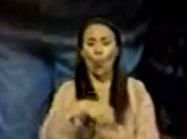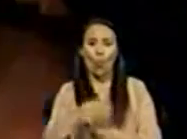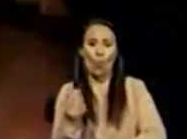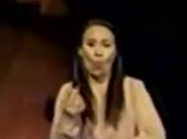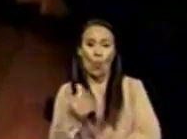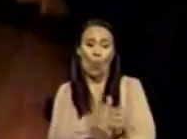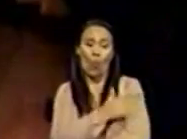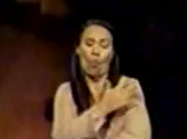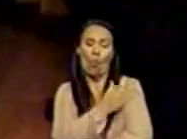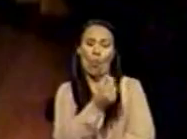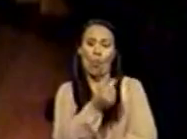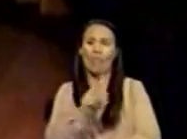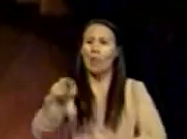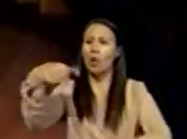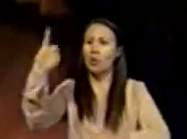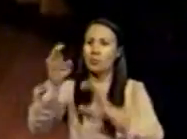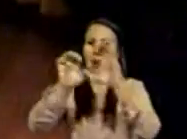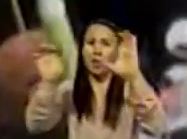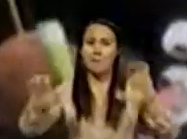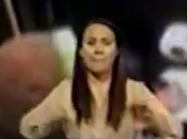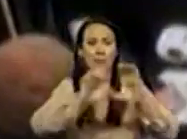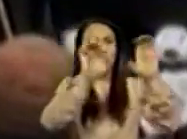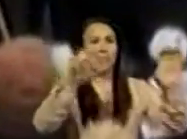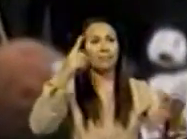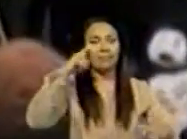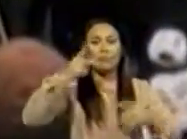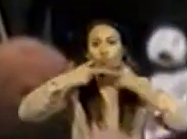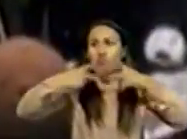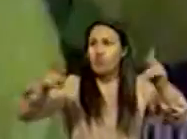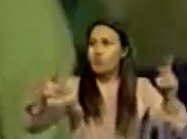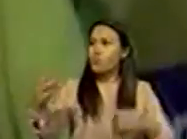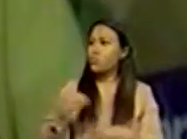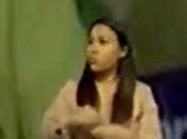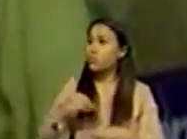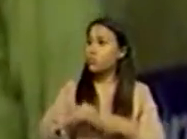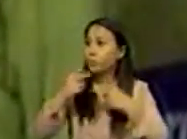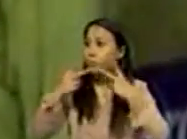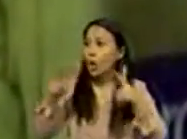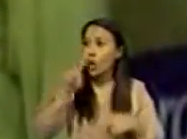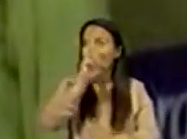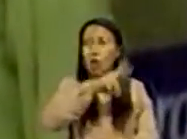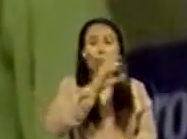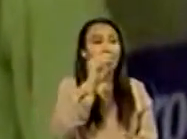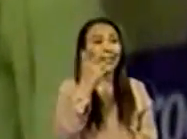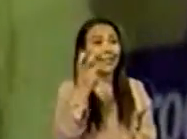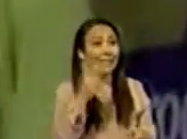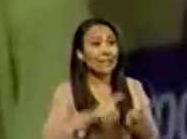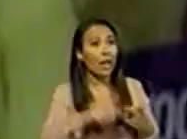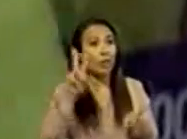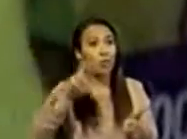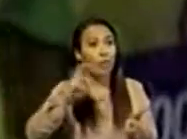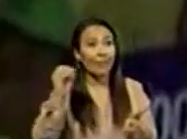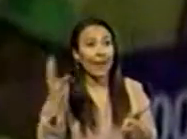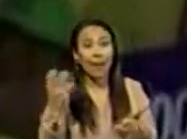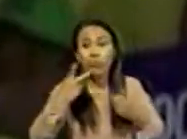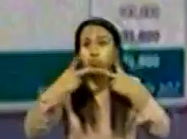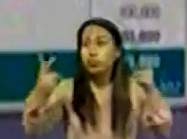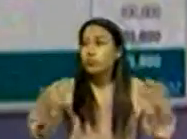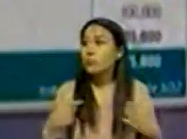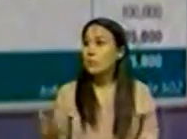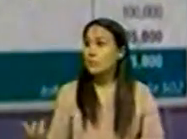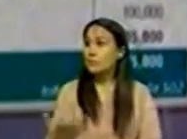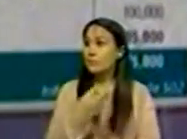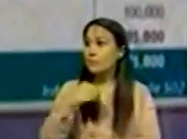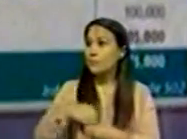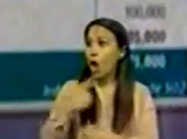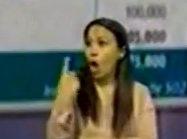otras 10 contratistas del Estado para las campañas de Alianza País entre 2013 y 2014 por un monto de